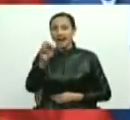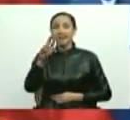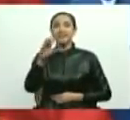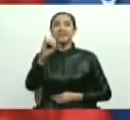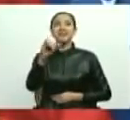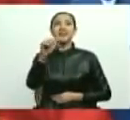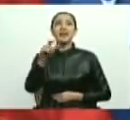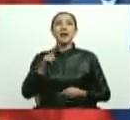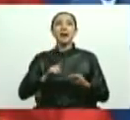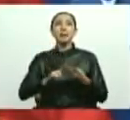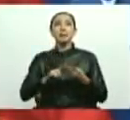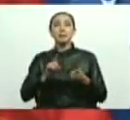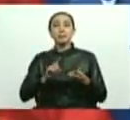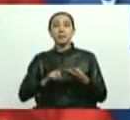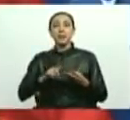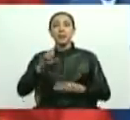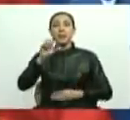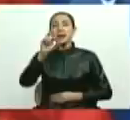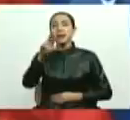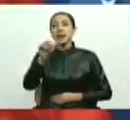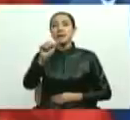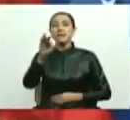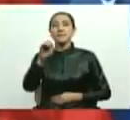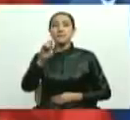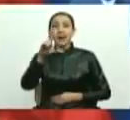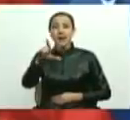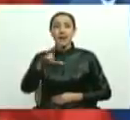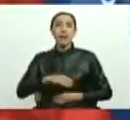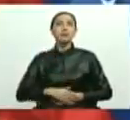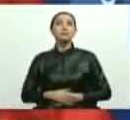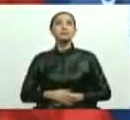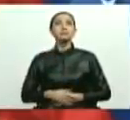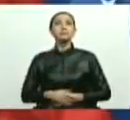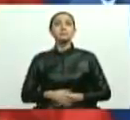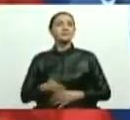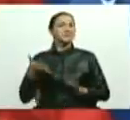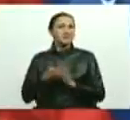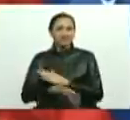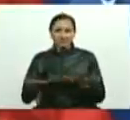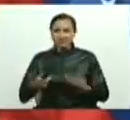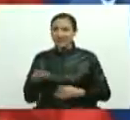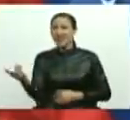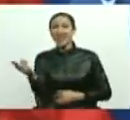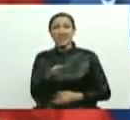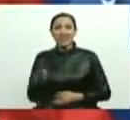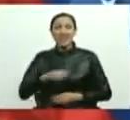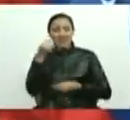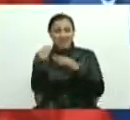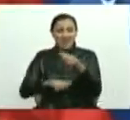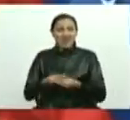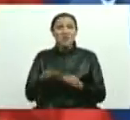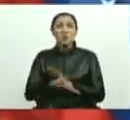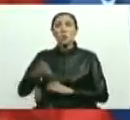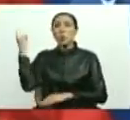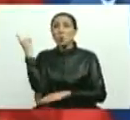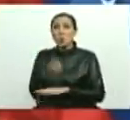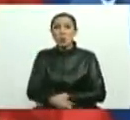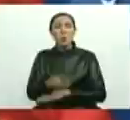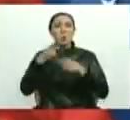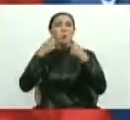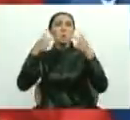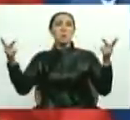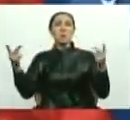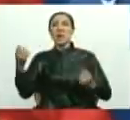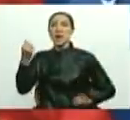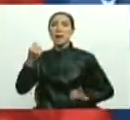y José Rafael Tarazona por realizar acusaciones públicas sin ningún